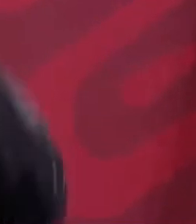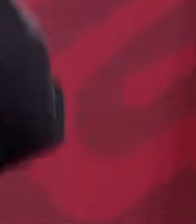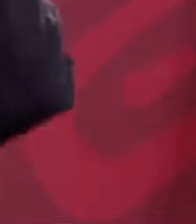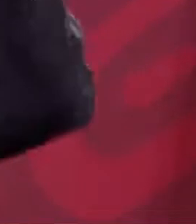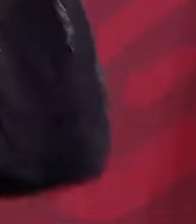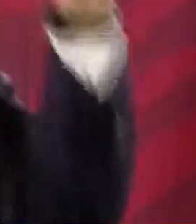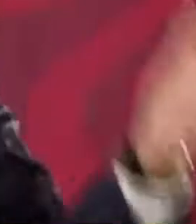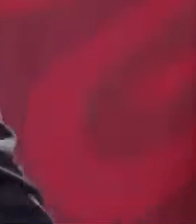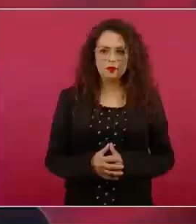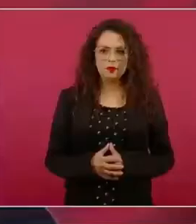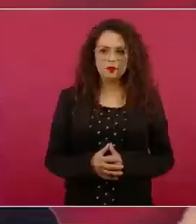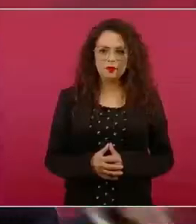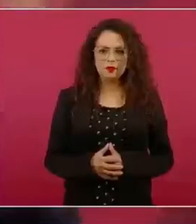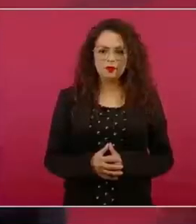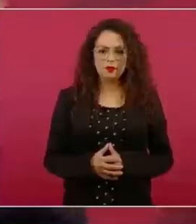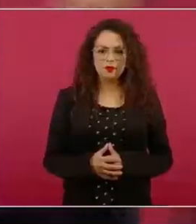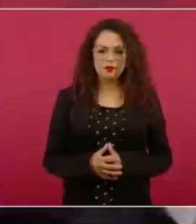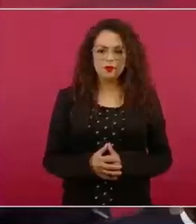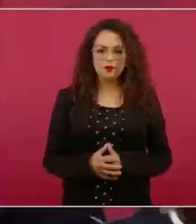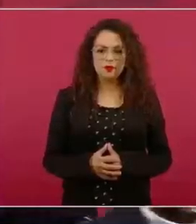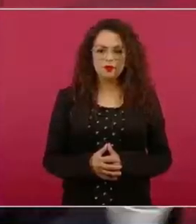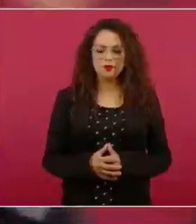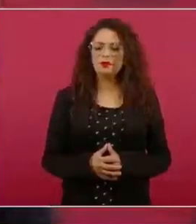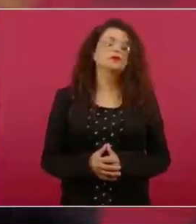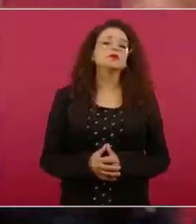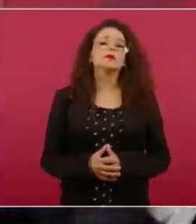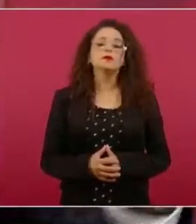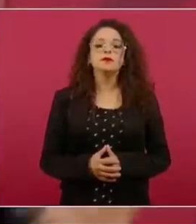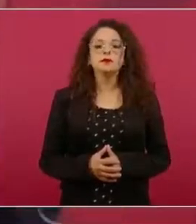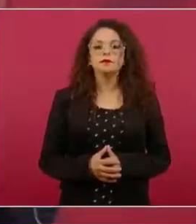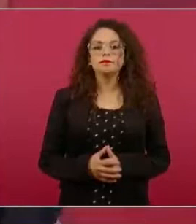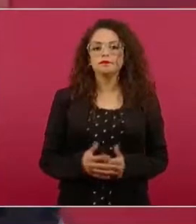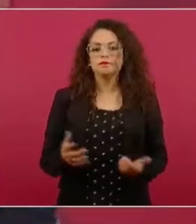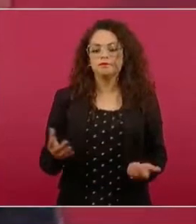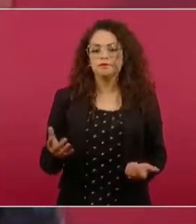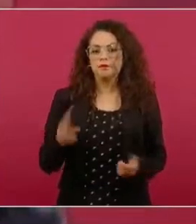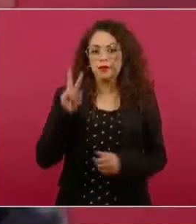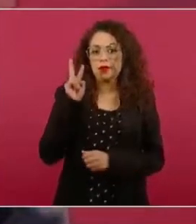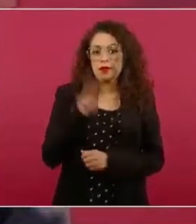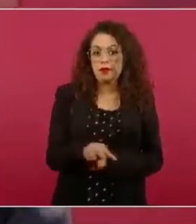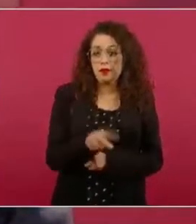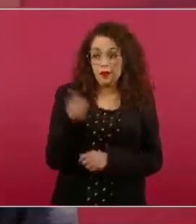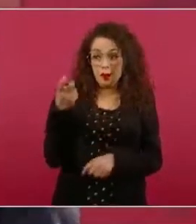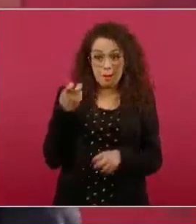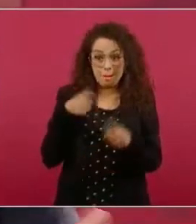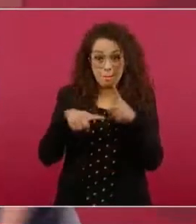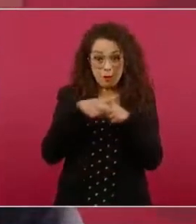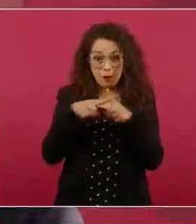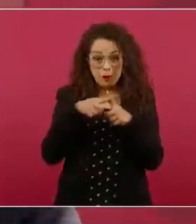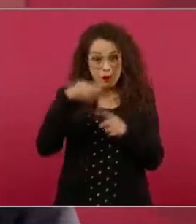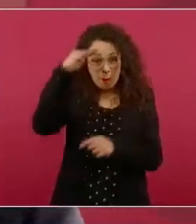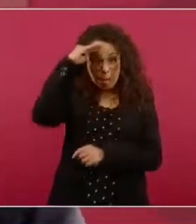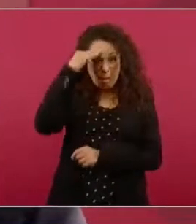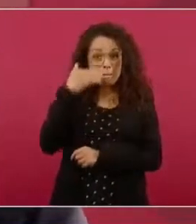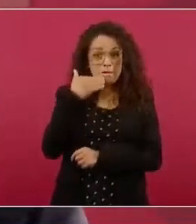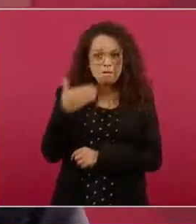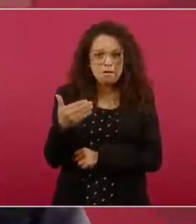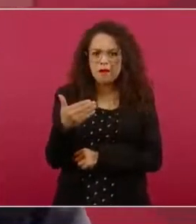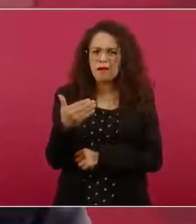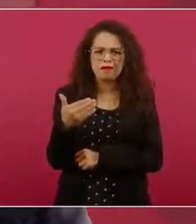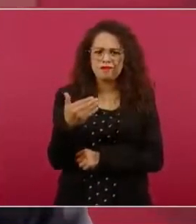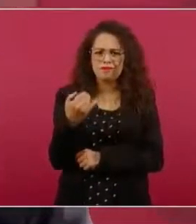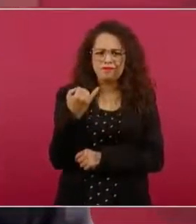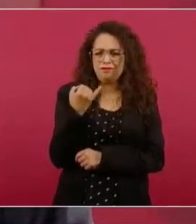Nos metió en un lío, le pegó un garrotazo a lo tonto, al avispero.